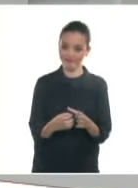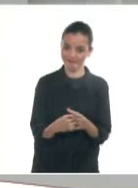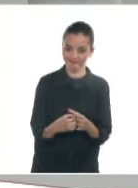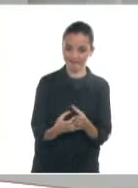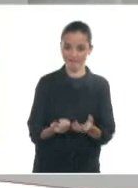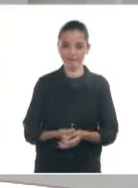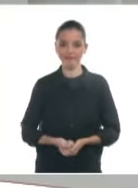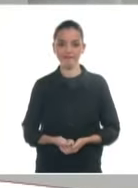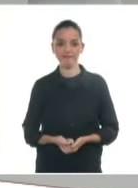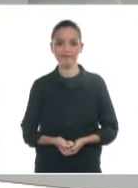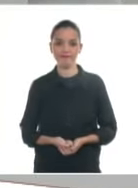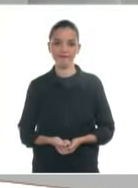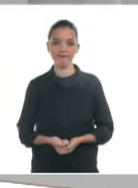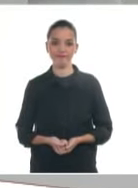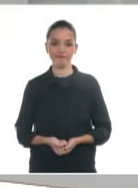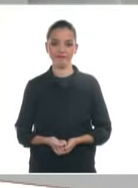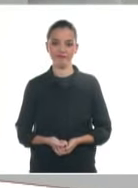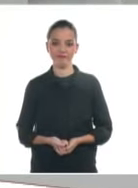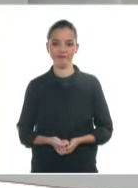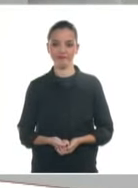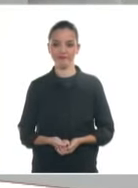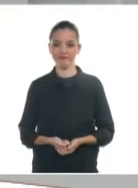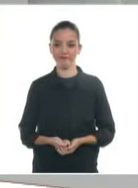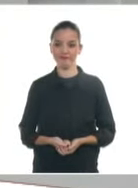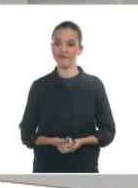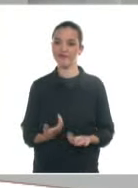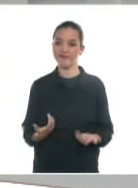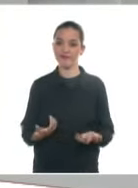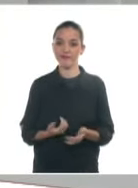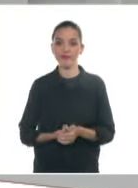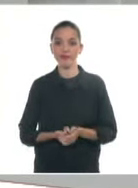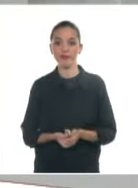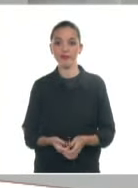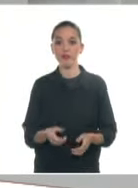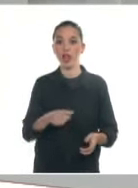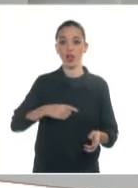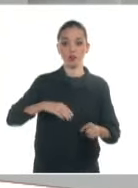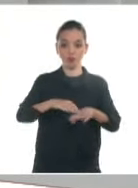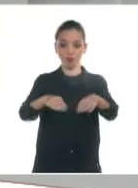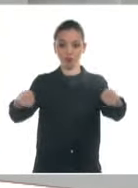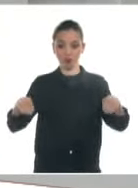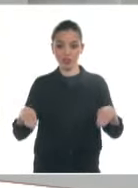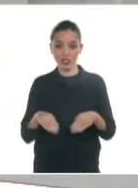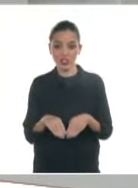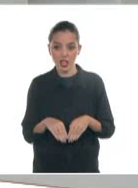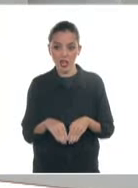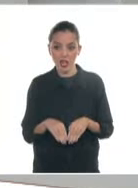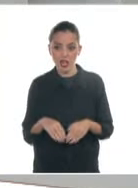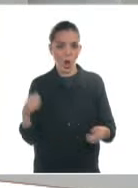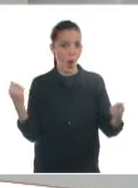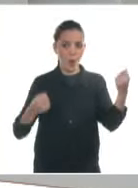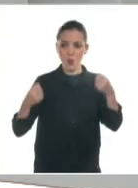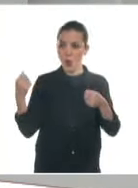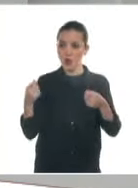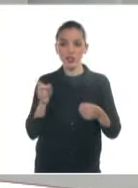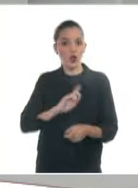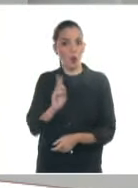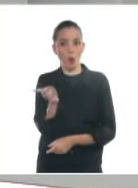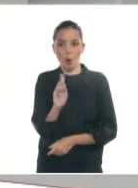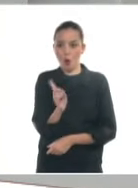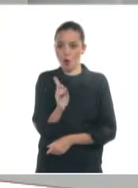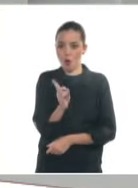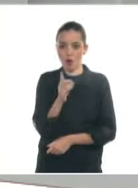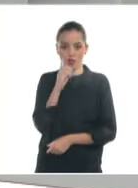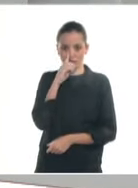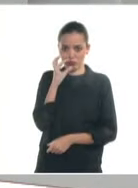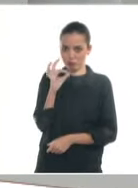asunto, porque el terreno de béisbol no puede convertirse bajo ningún concepto en un ring de boxeo. Y precisamente de boxeo seguimos hablando. El pugilista